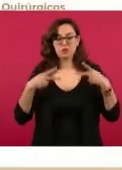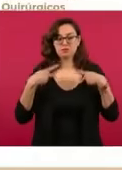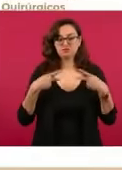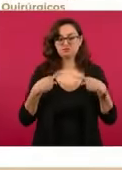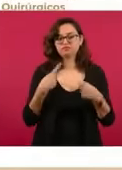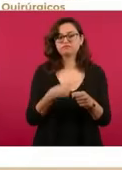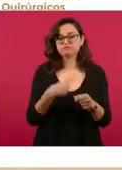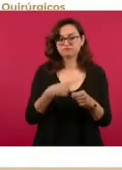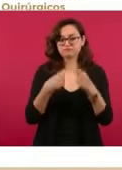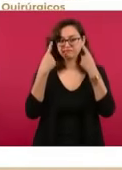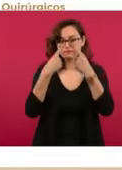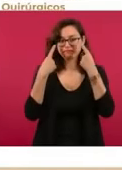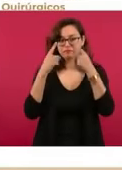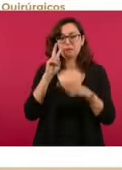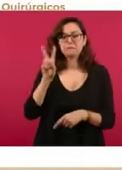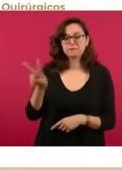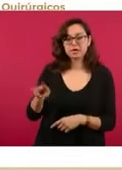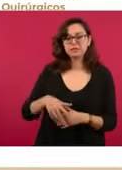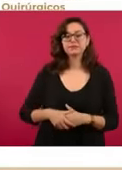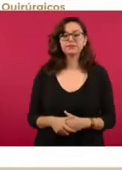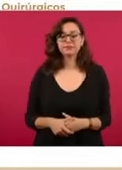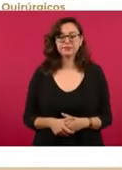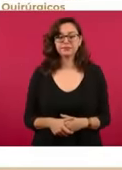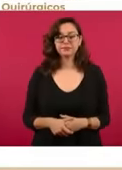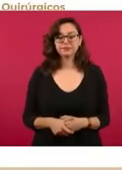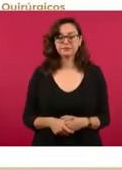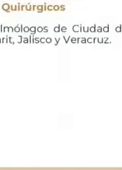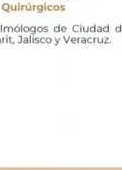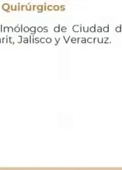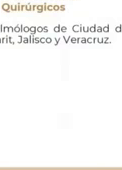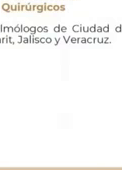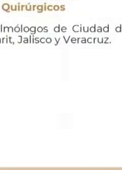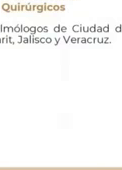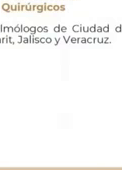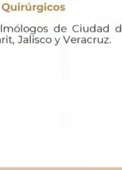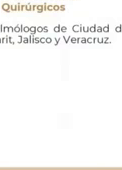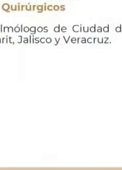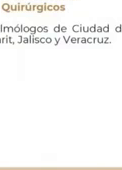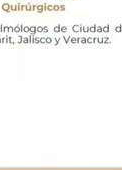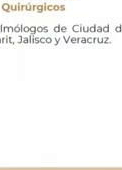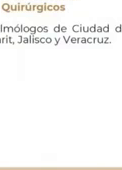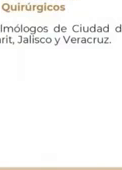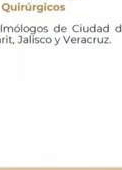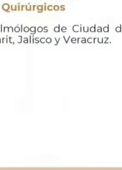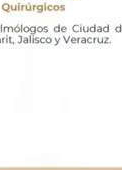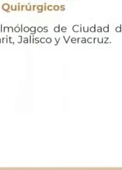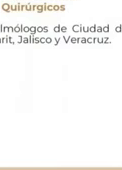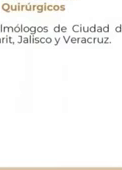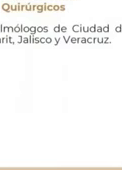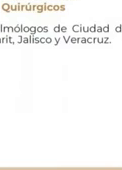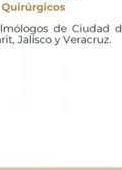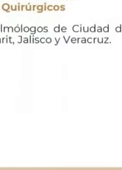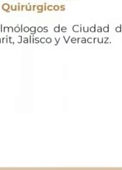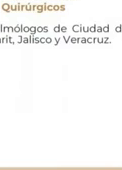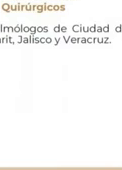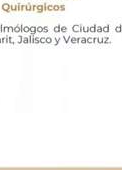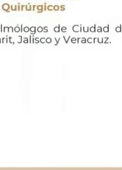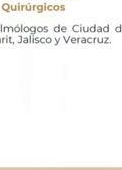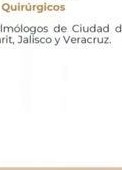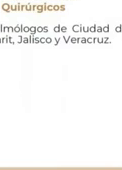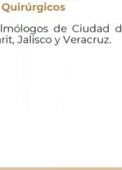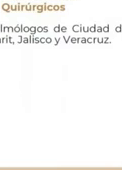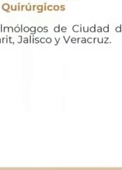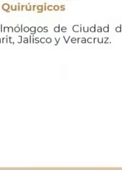de cataratas y se estima que cada año se suman 140 mil. Por eso estas jornadas nos ayudan mucho a batir esos